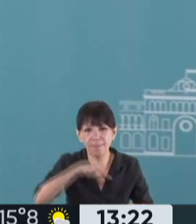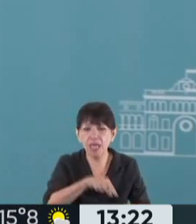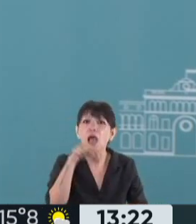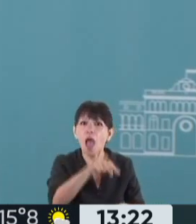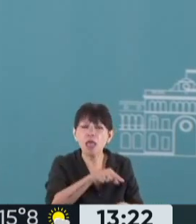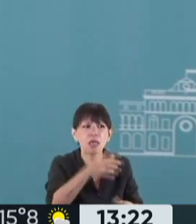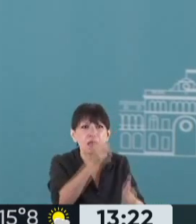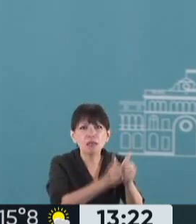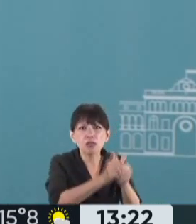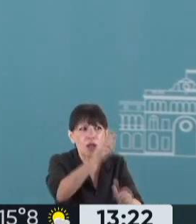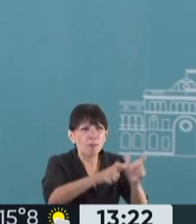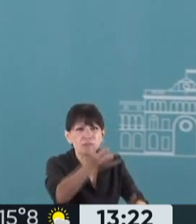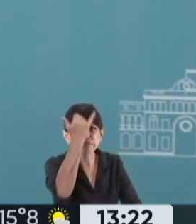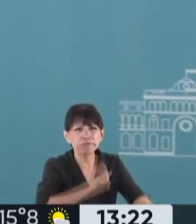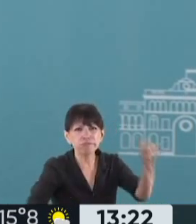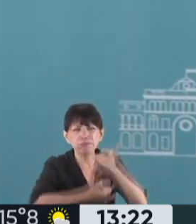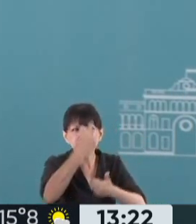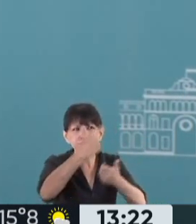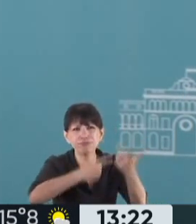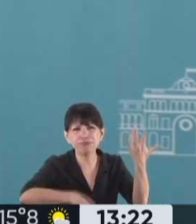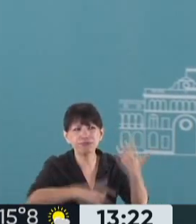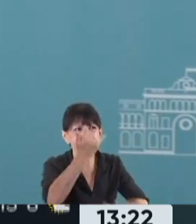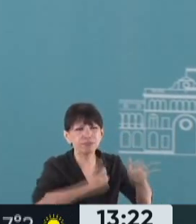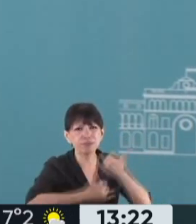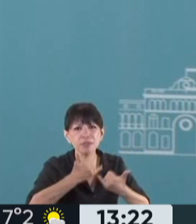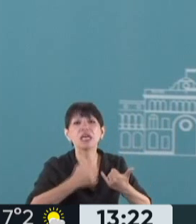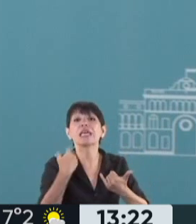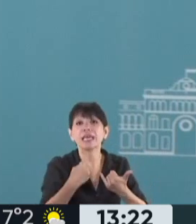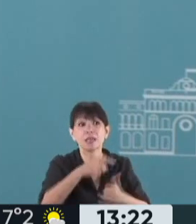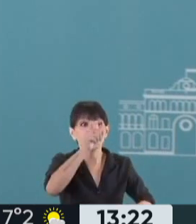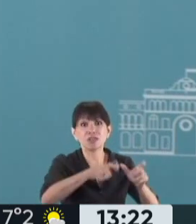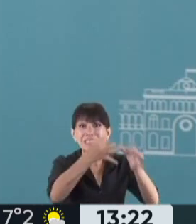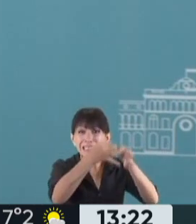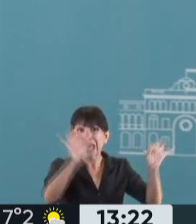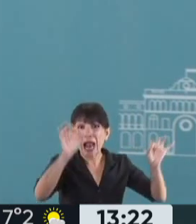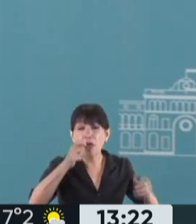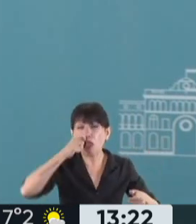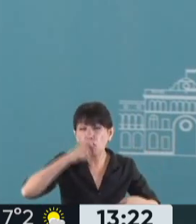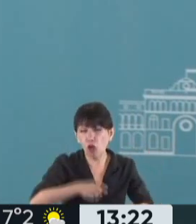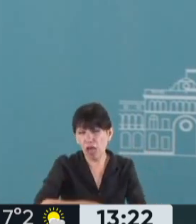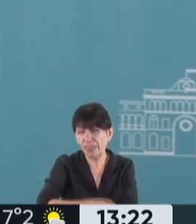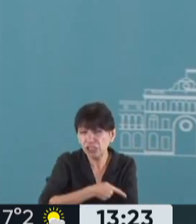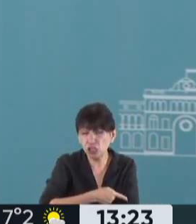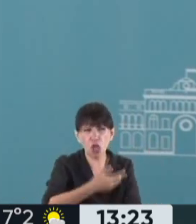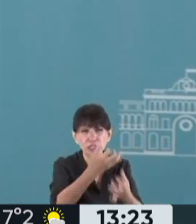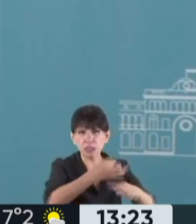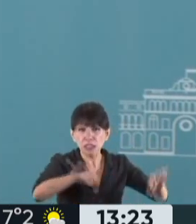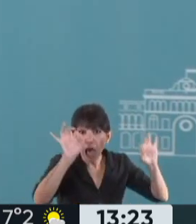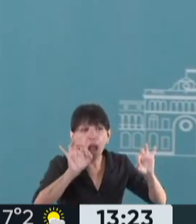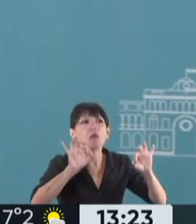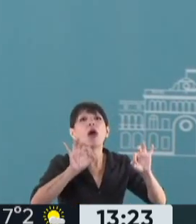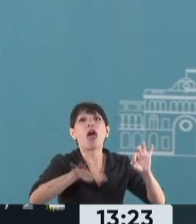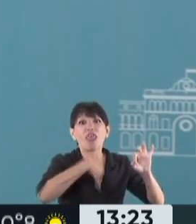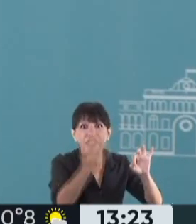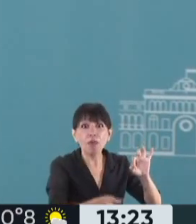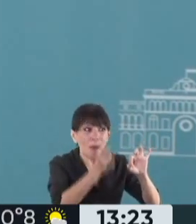cantidad de historias que tienen que ver también con esto, ¿no? Que es que el que sale o la que sale de la droga se convierte en referente